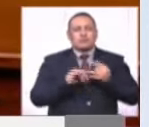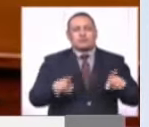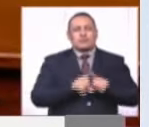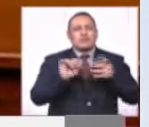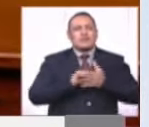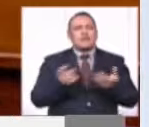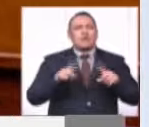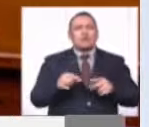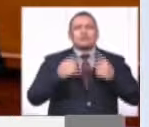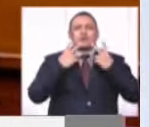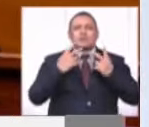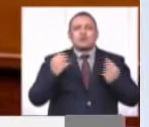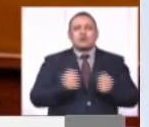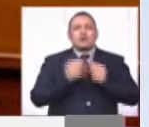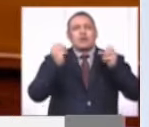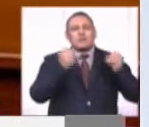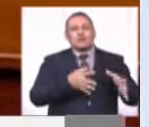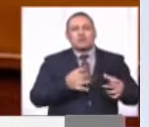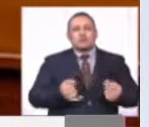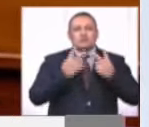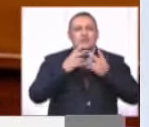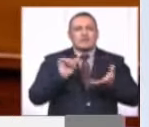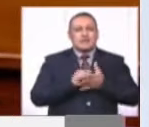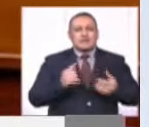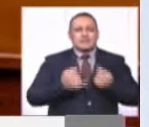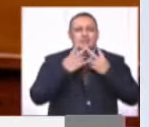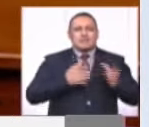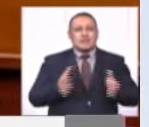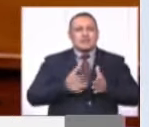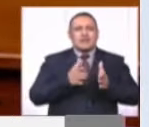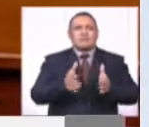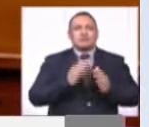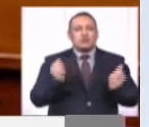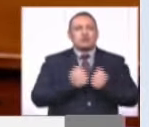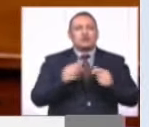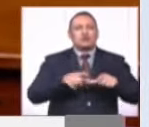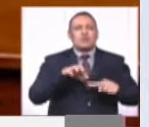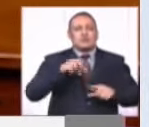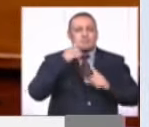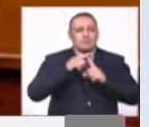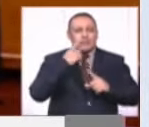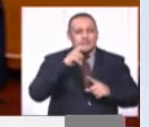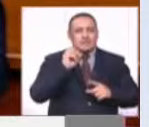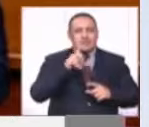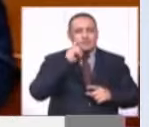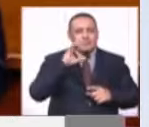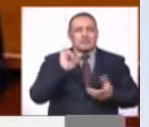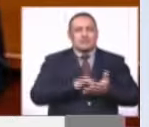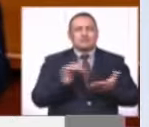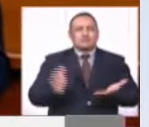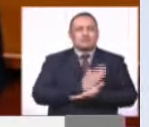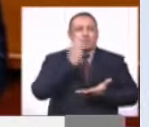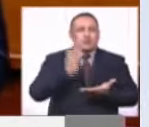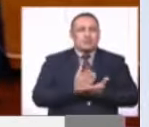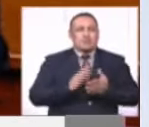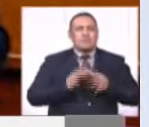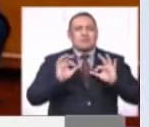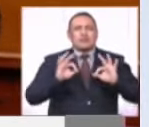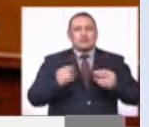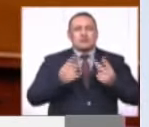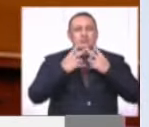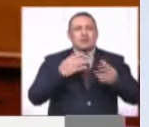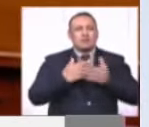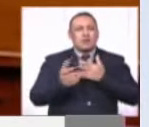vamos a ver el abandono que se encuentra la carretera de Pativilca a Huaraz, que es un desastre y es un peligro para